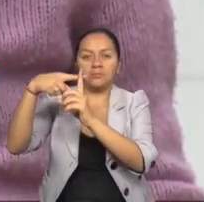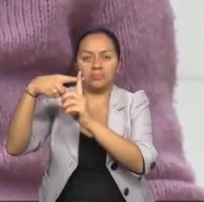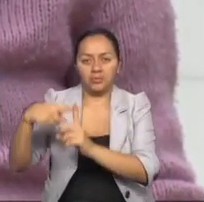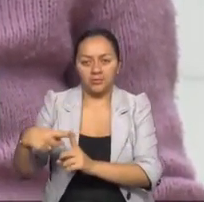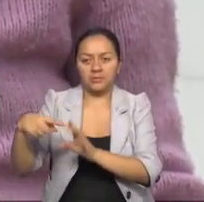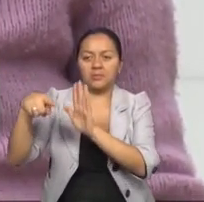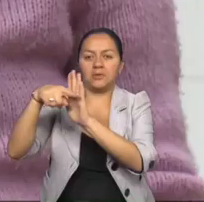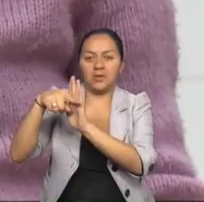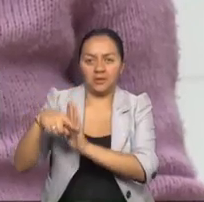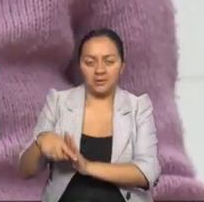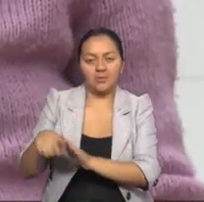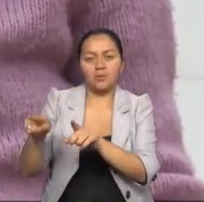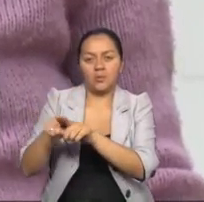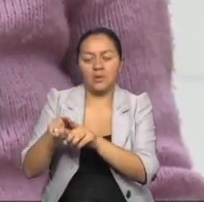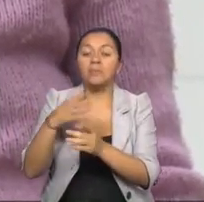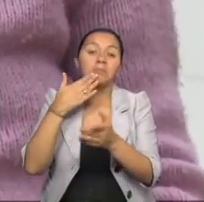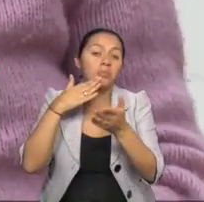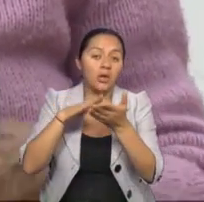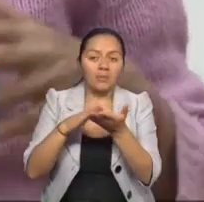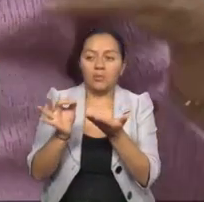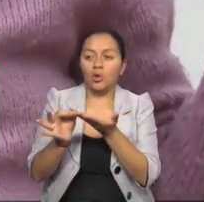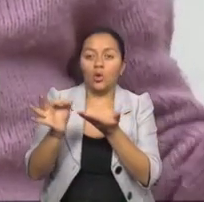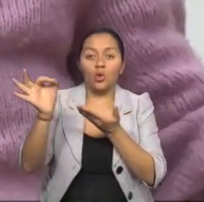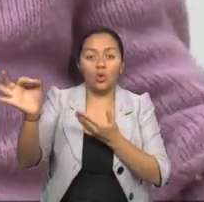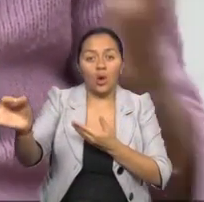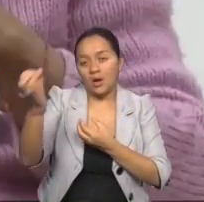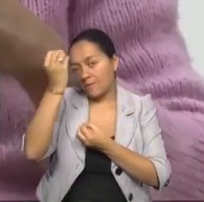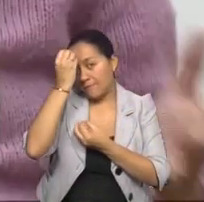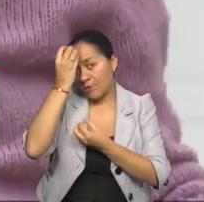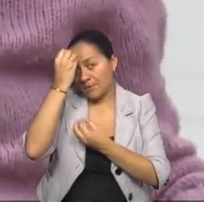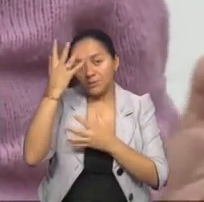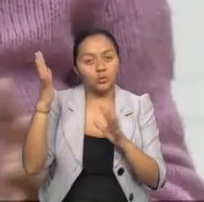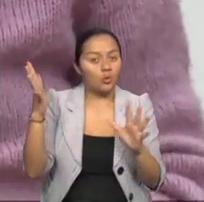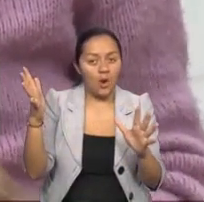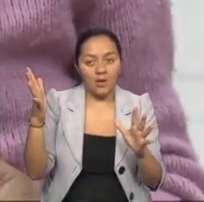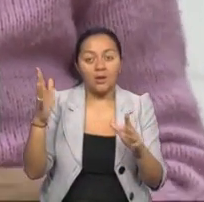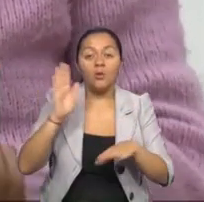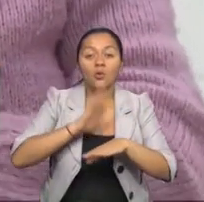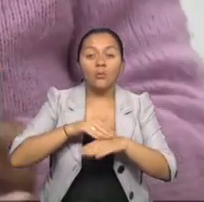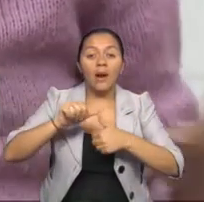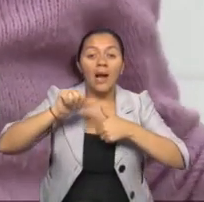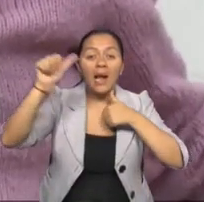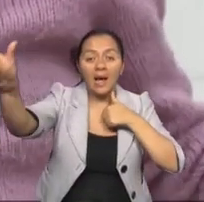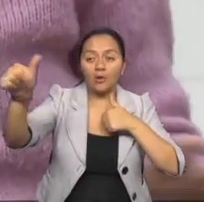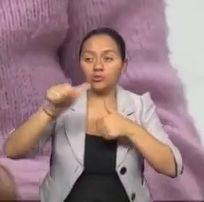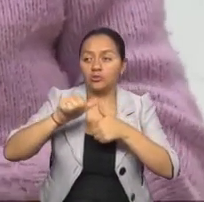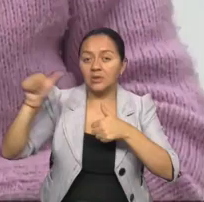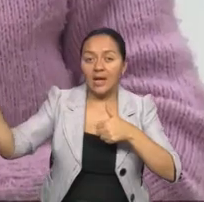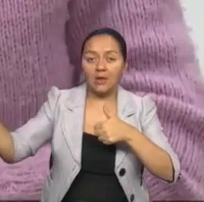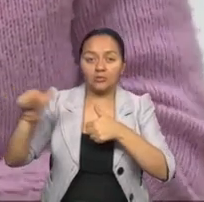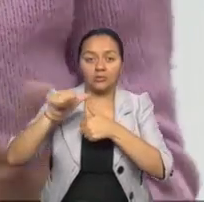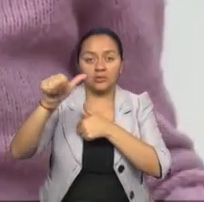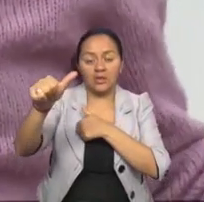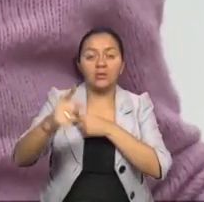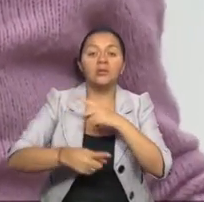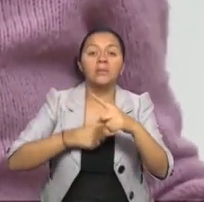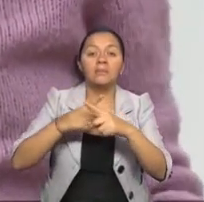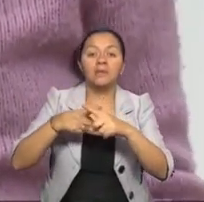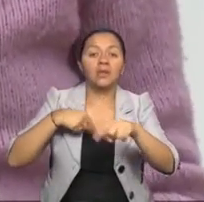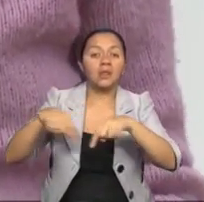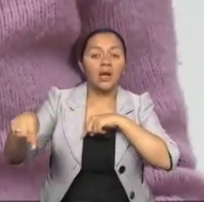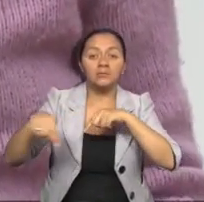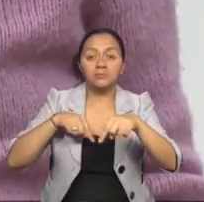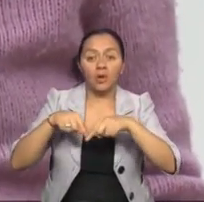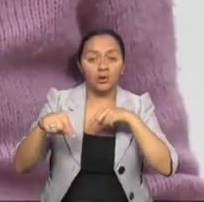información la mayoría de la gente está muy distanciada geográficamente los transportes son nulos